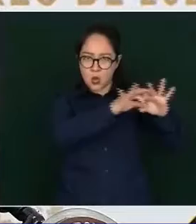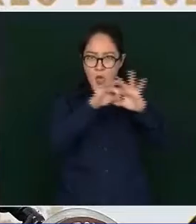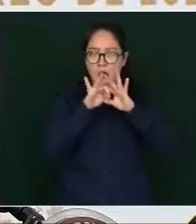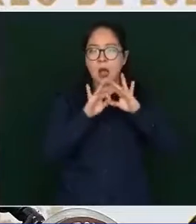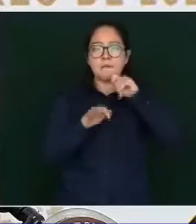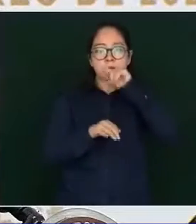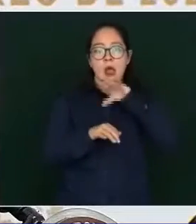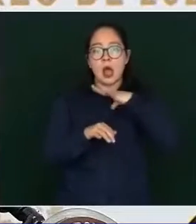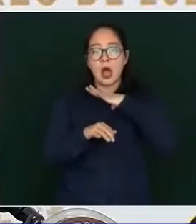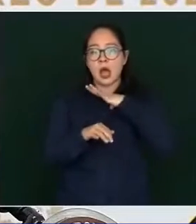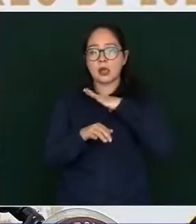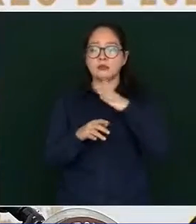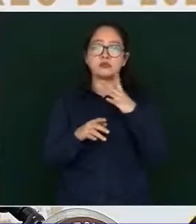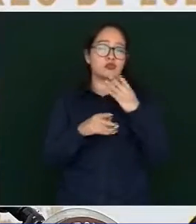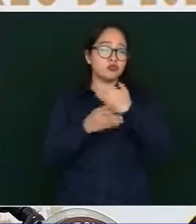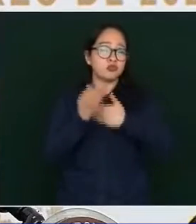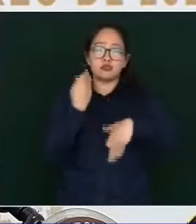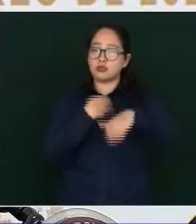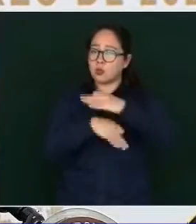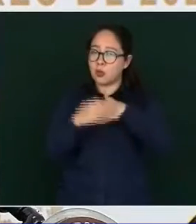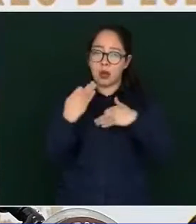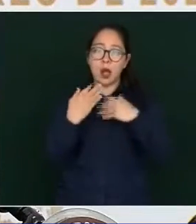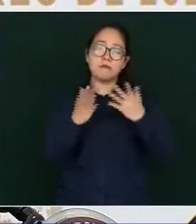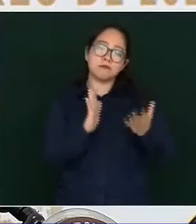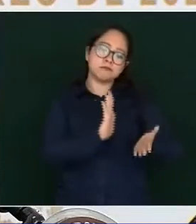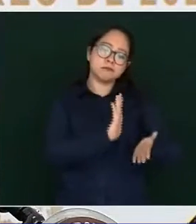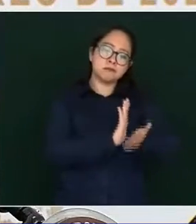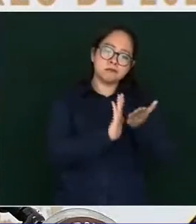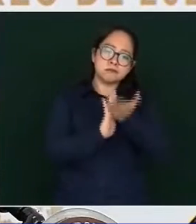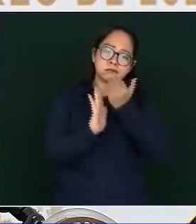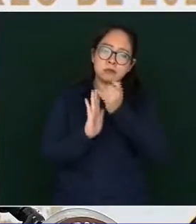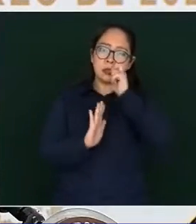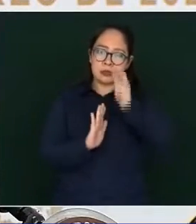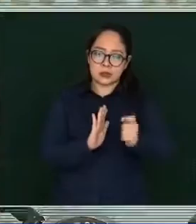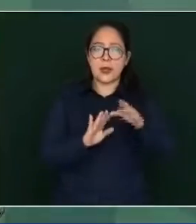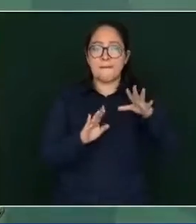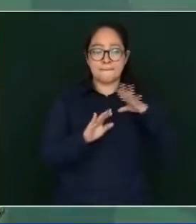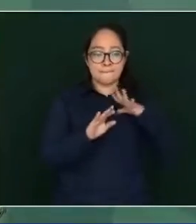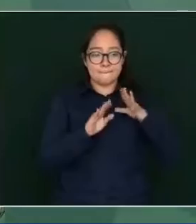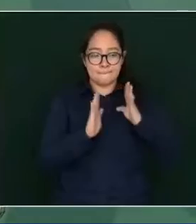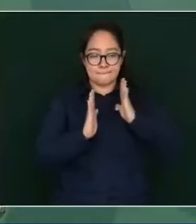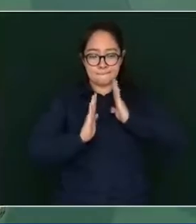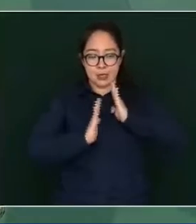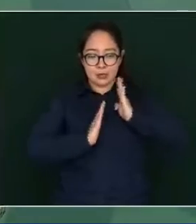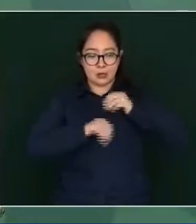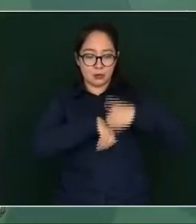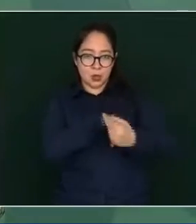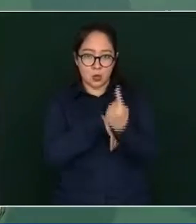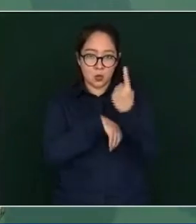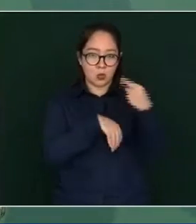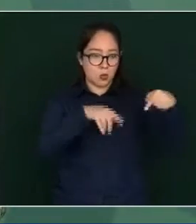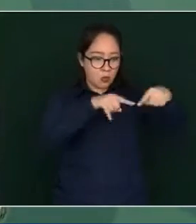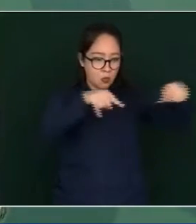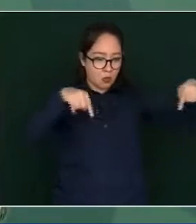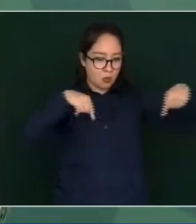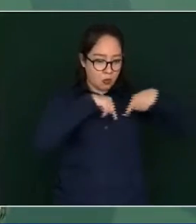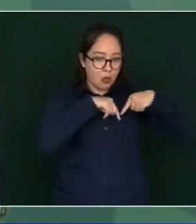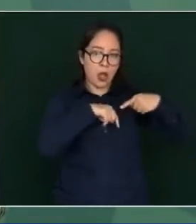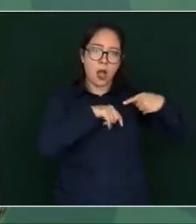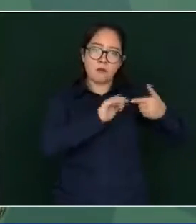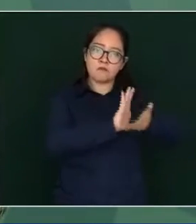También se crearon todas las instalaciones de la base aérea militar número 1, donde se construyeron